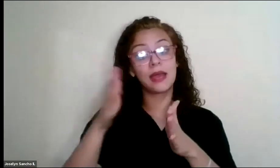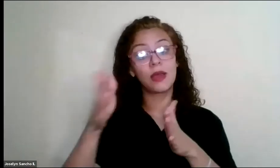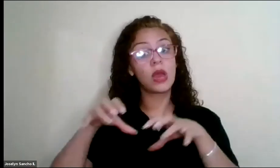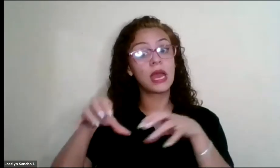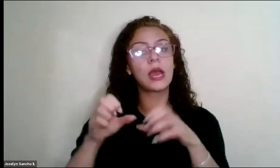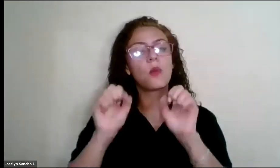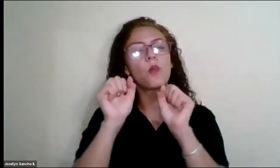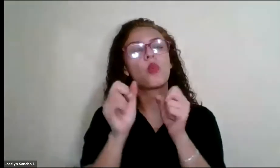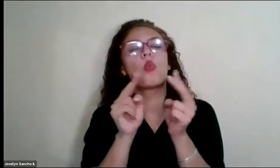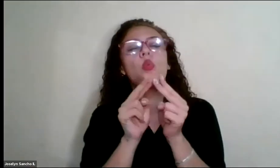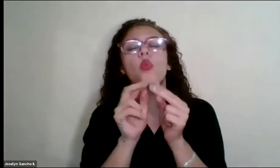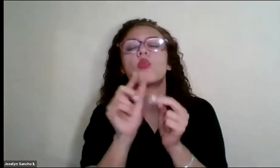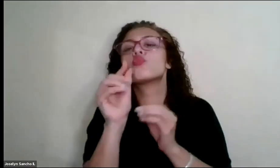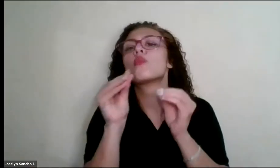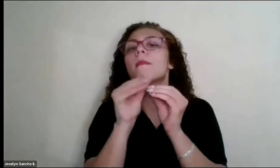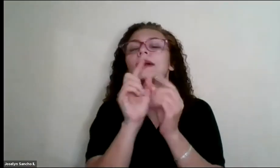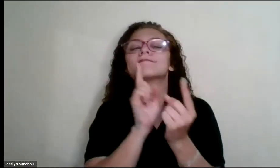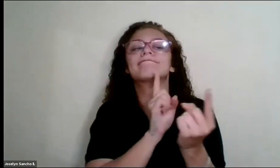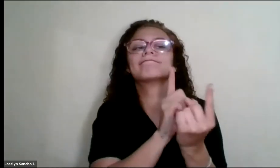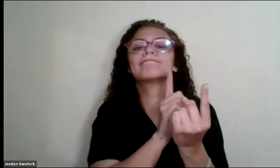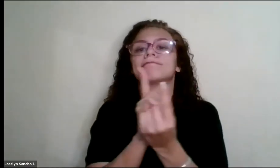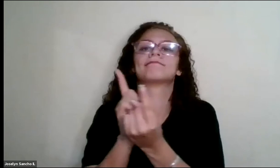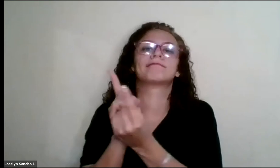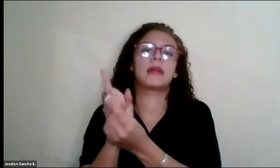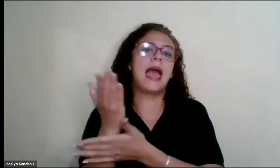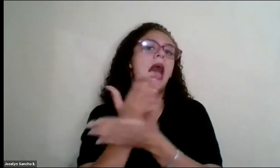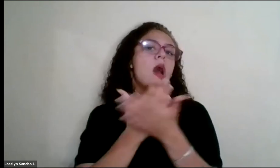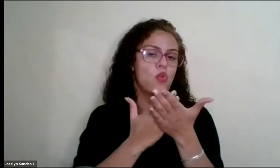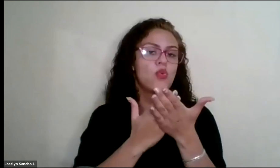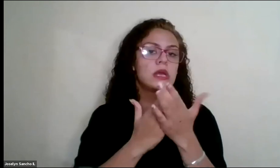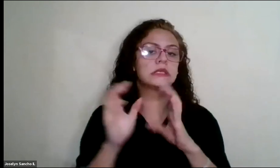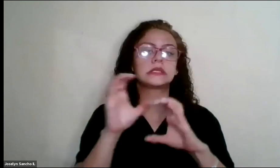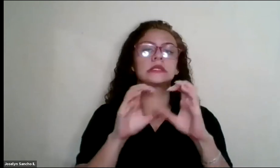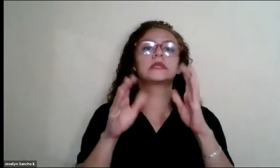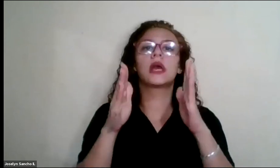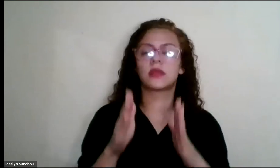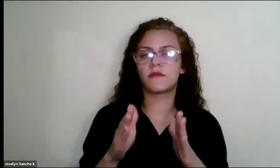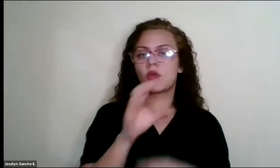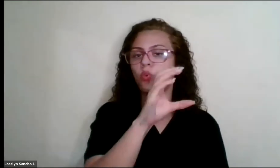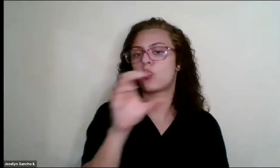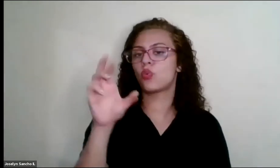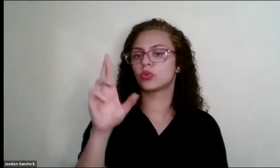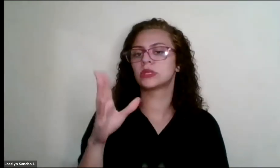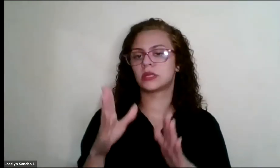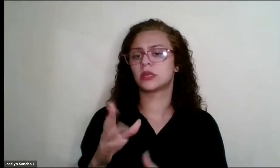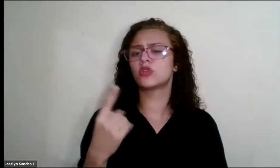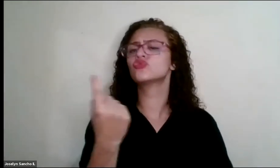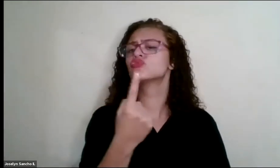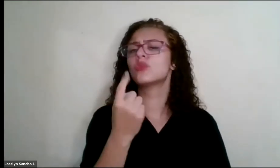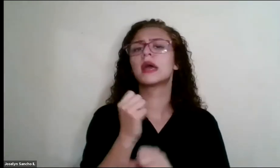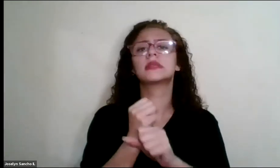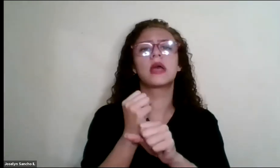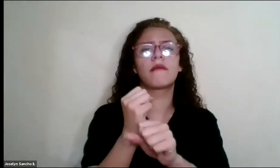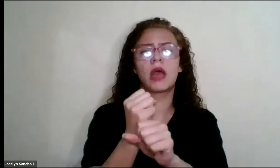podamos conocer un poco más de cerca algunas de nuestras científicas costarricenses. Vamos únicamente a